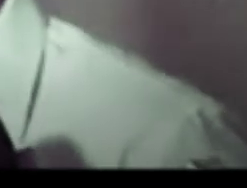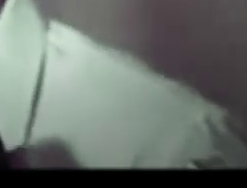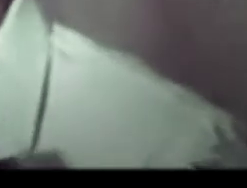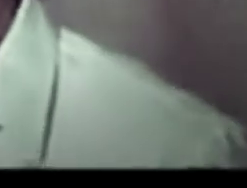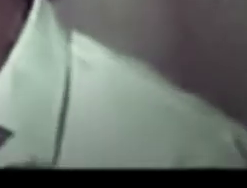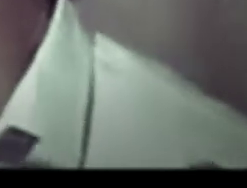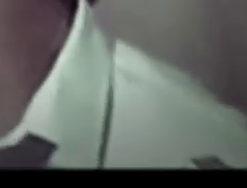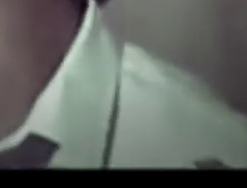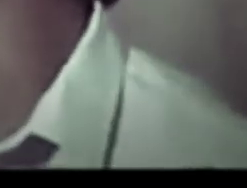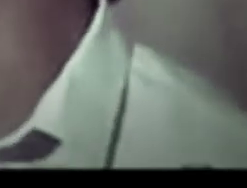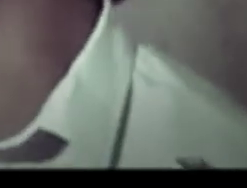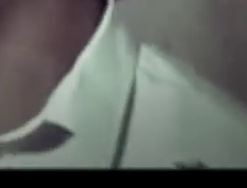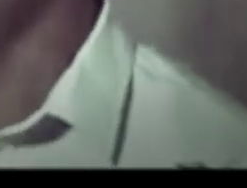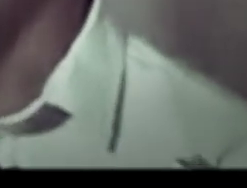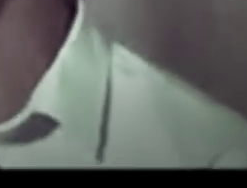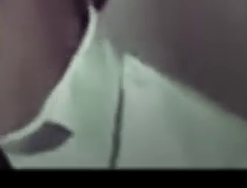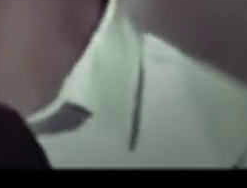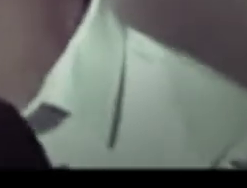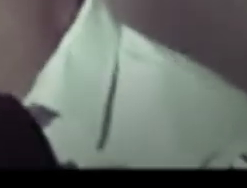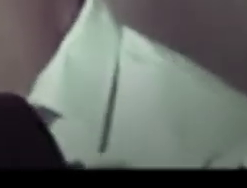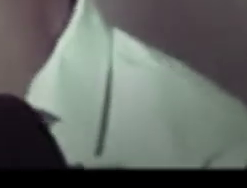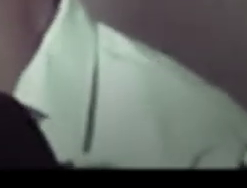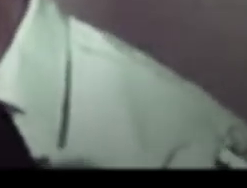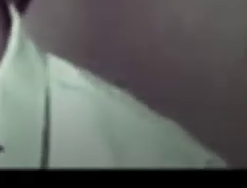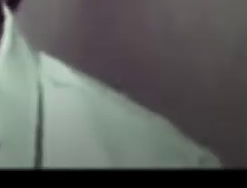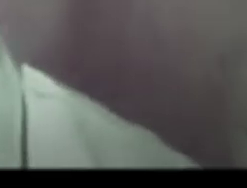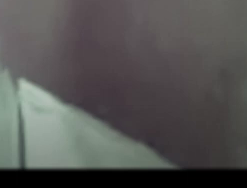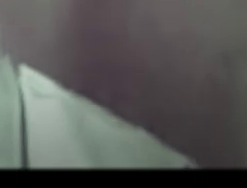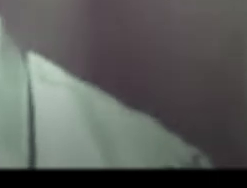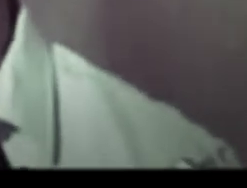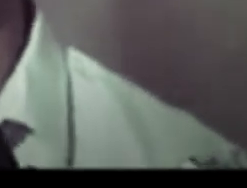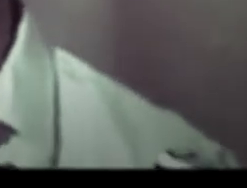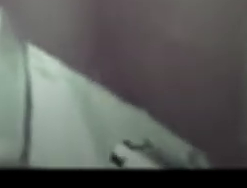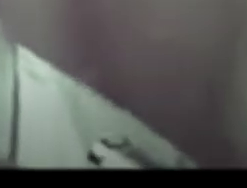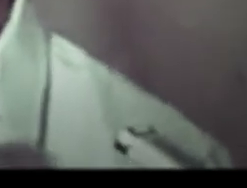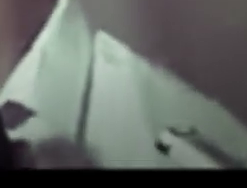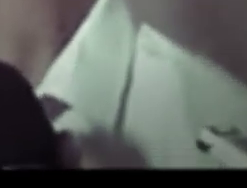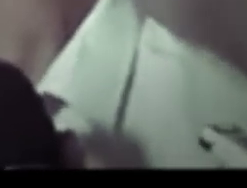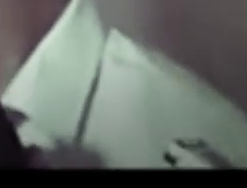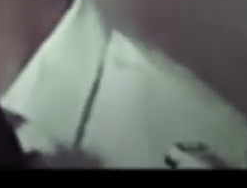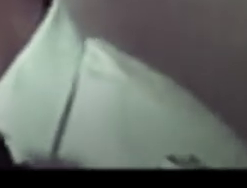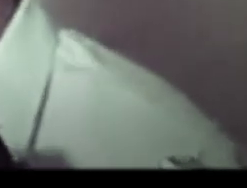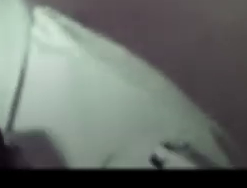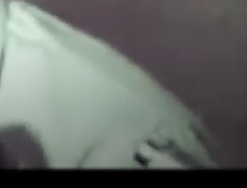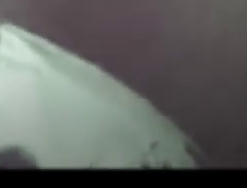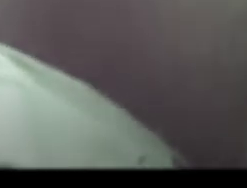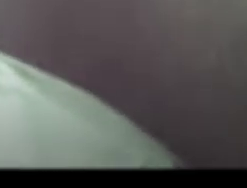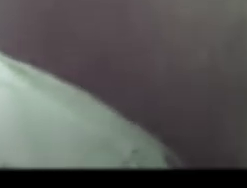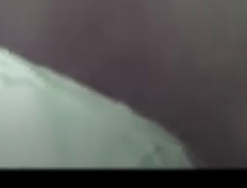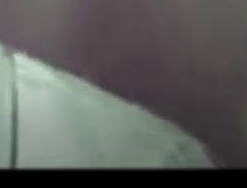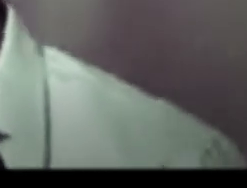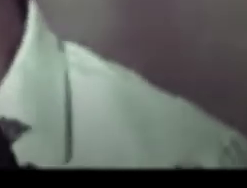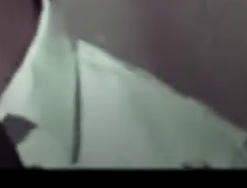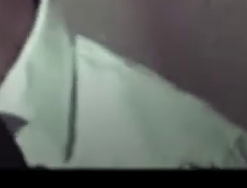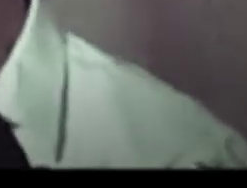momento nadie había dicho, aquí estoy yo. La semana pasada, como ustedes saben, se pronunciaron importantes dirigentes